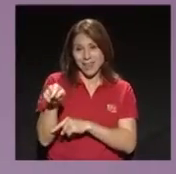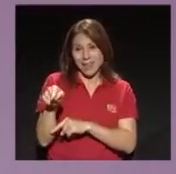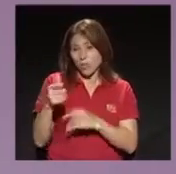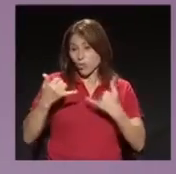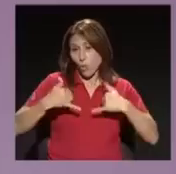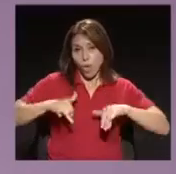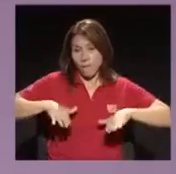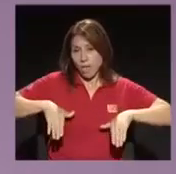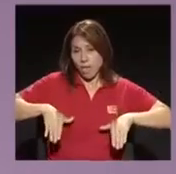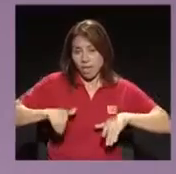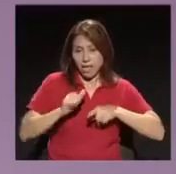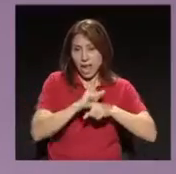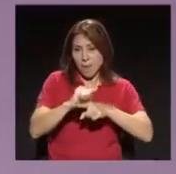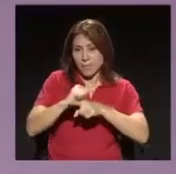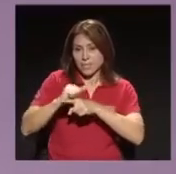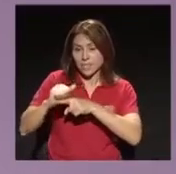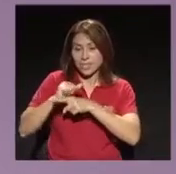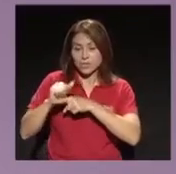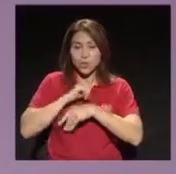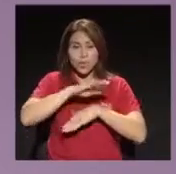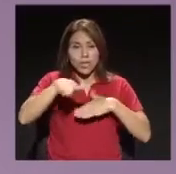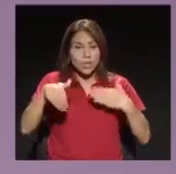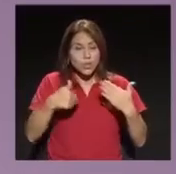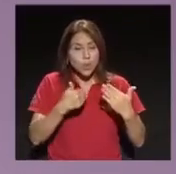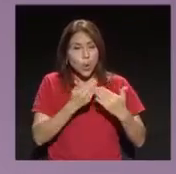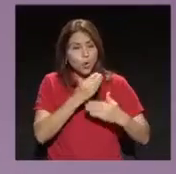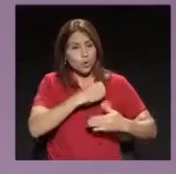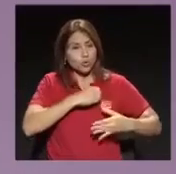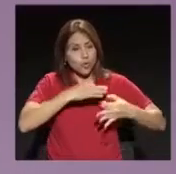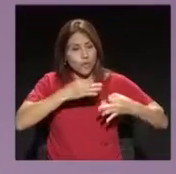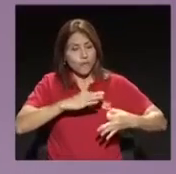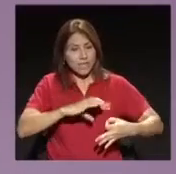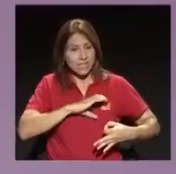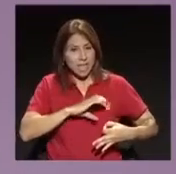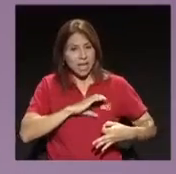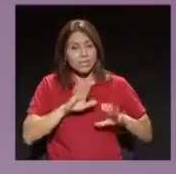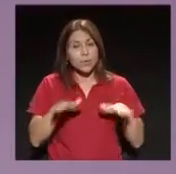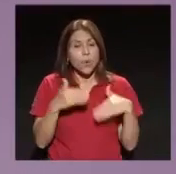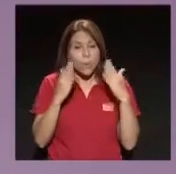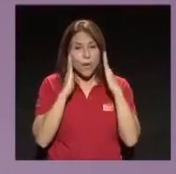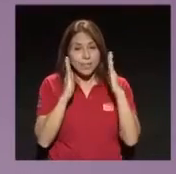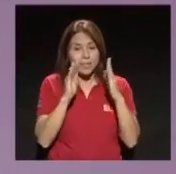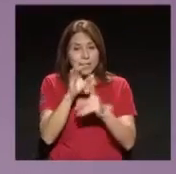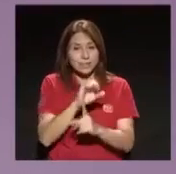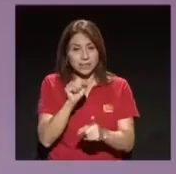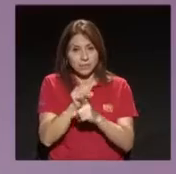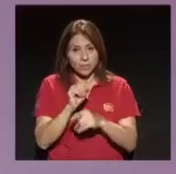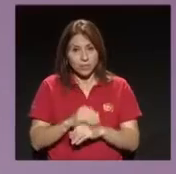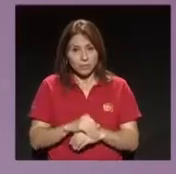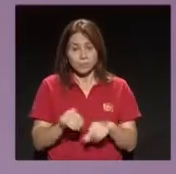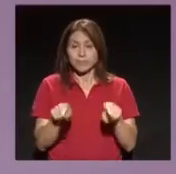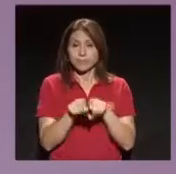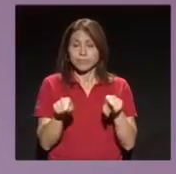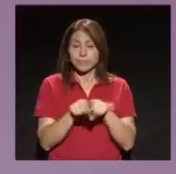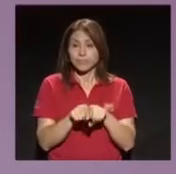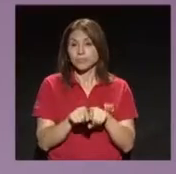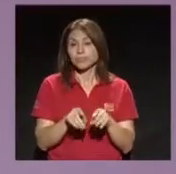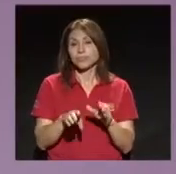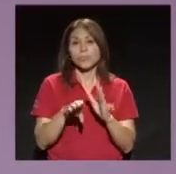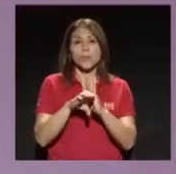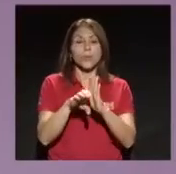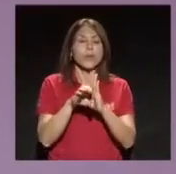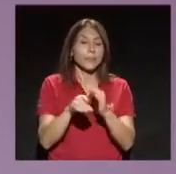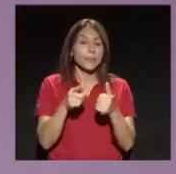capacitación de todos los oficiales de cómo atender esas situaciones, inclusive dentro de las políticas de los intermediarios,